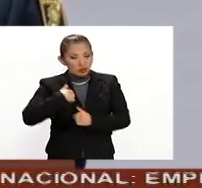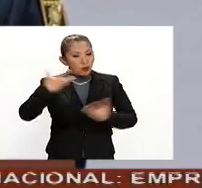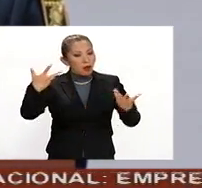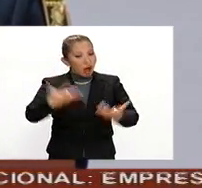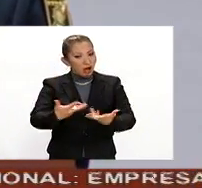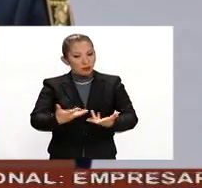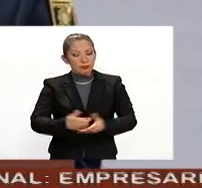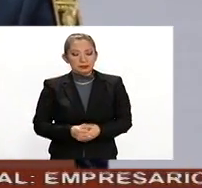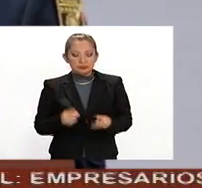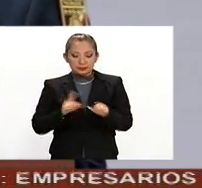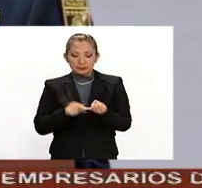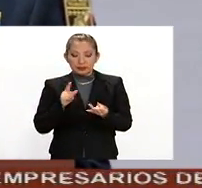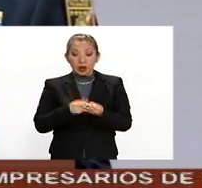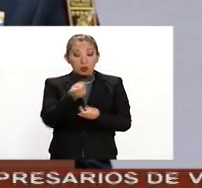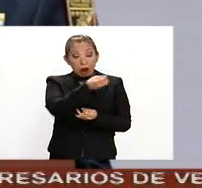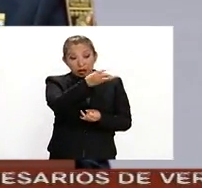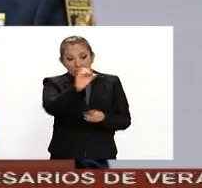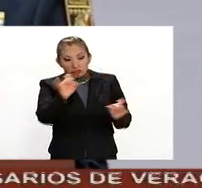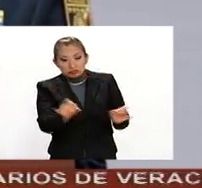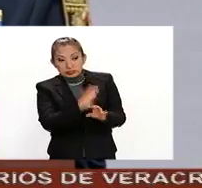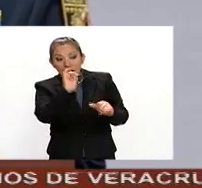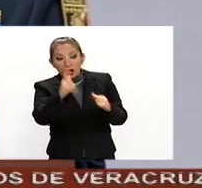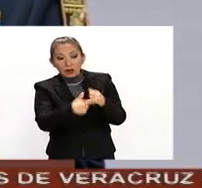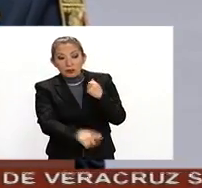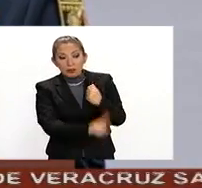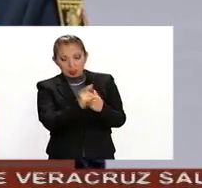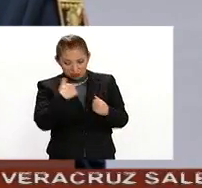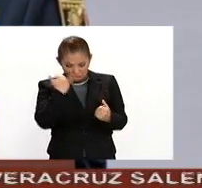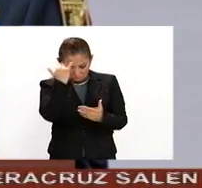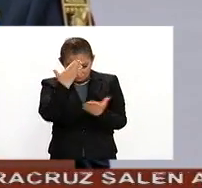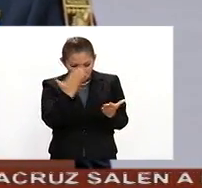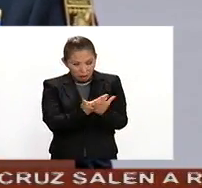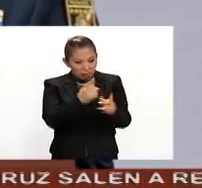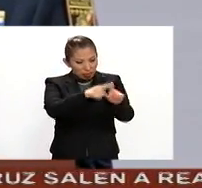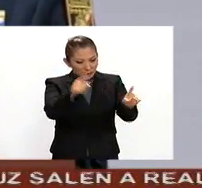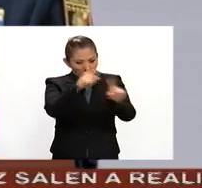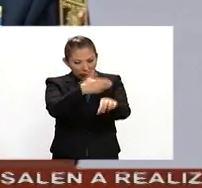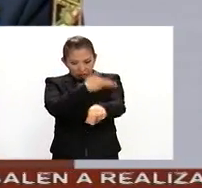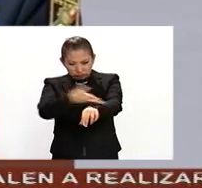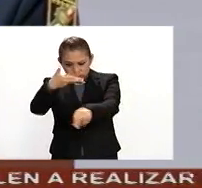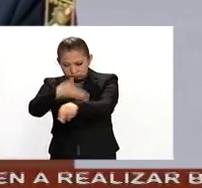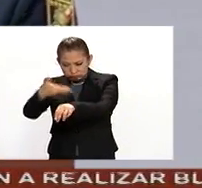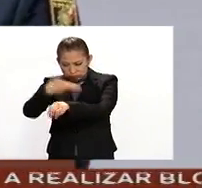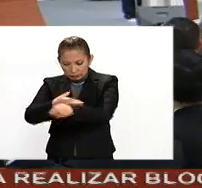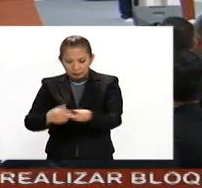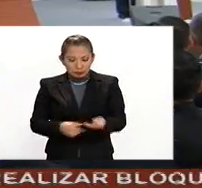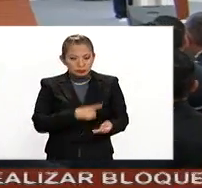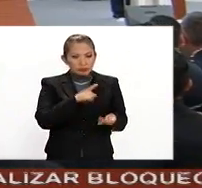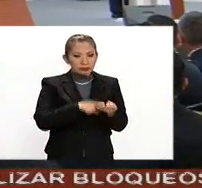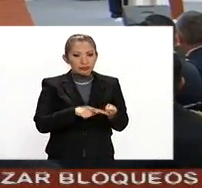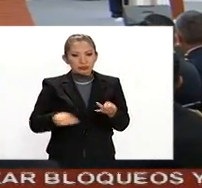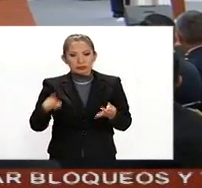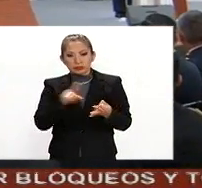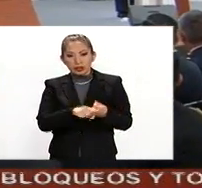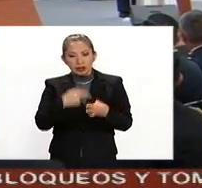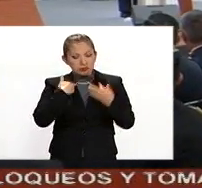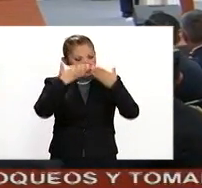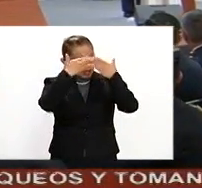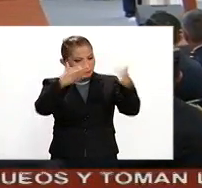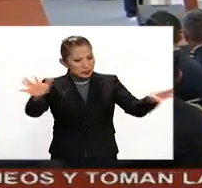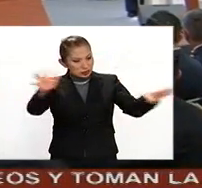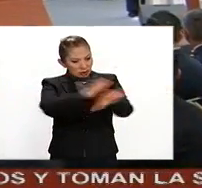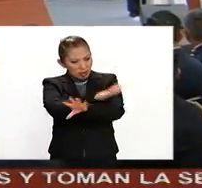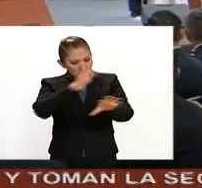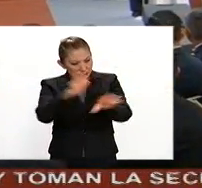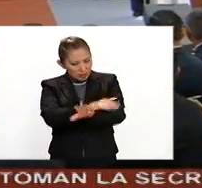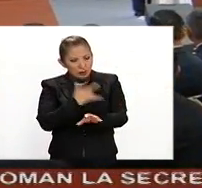dinámico. Ante cualquier eventualidad, tener propuestas con variedad de soluciones. Ser abiertos al